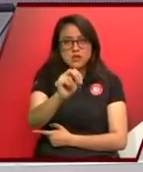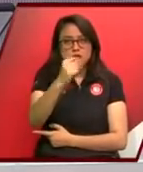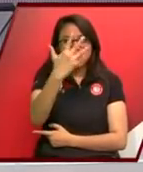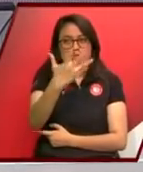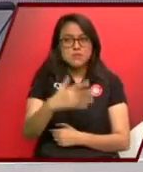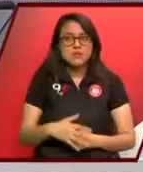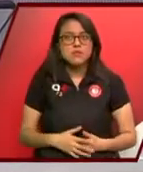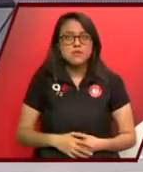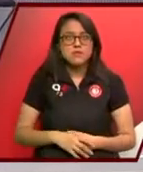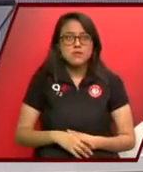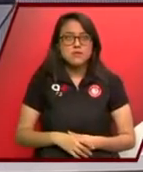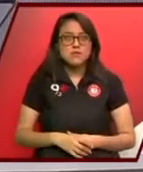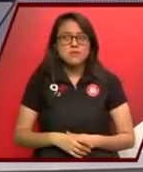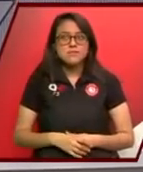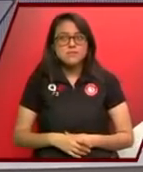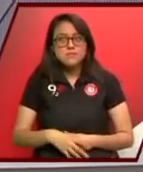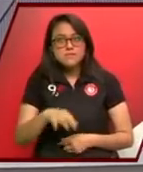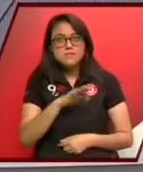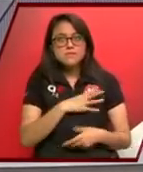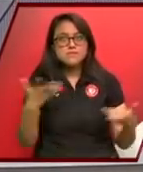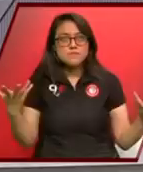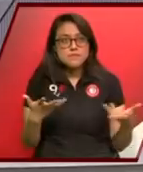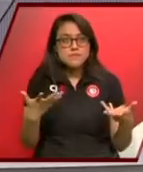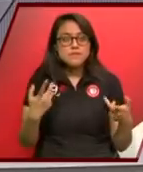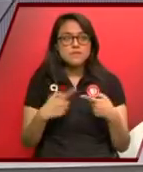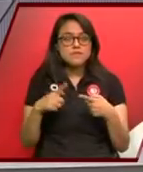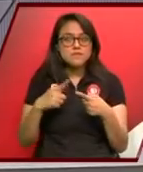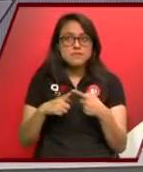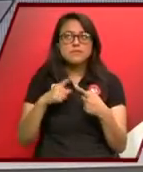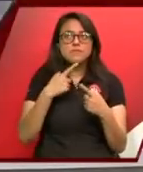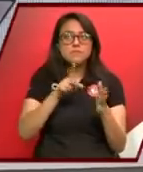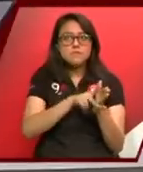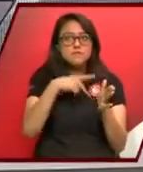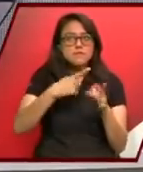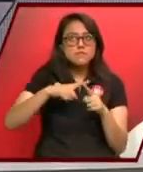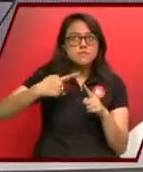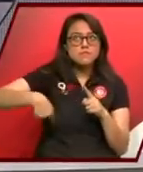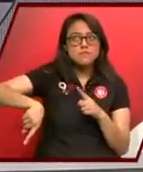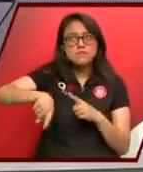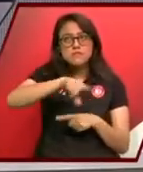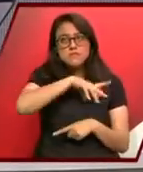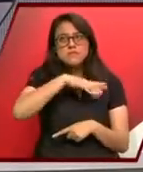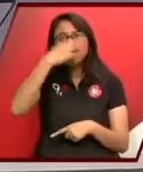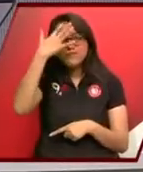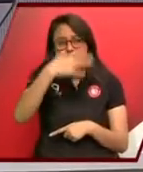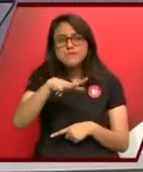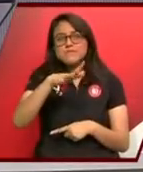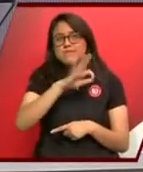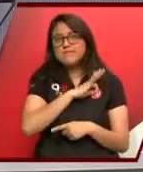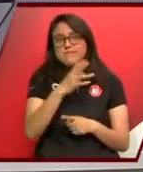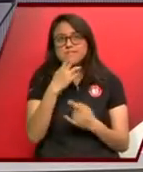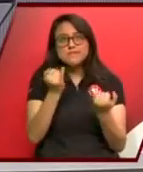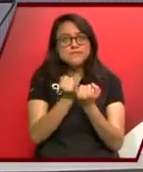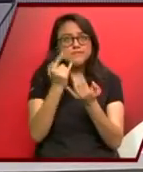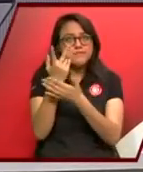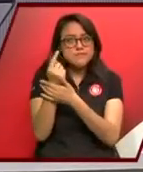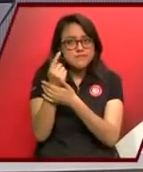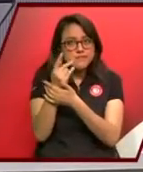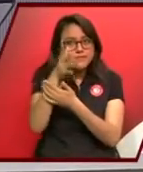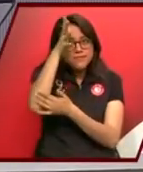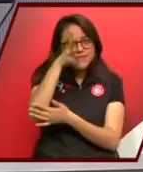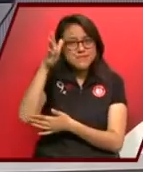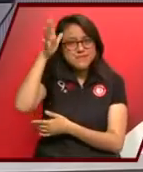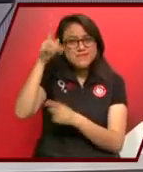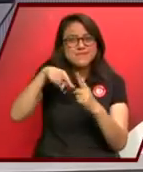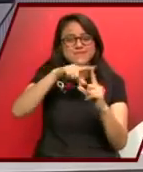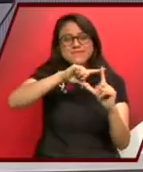5510-786035. Lo puede hacer a través de nuestros reporteros recorriendo la República Mexicana, lo puede hacer a través de las televisiones aztecas de